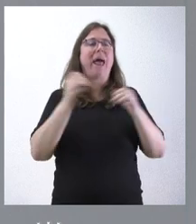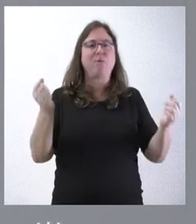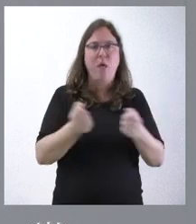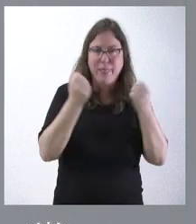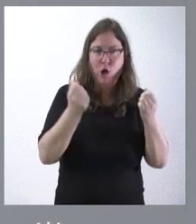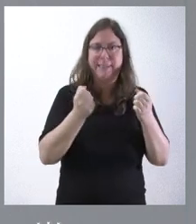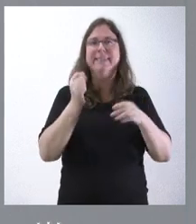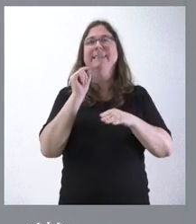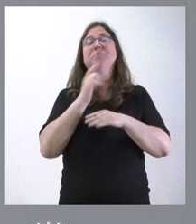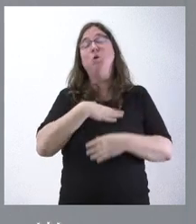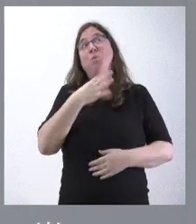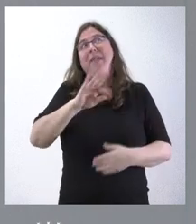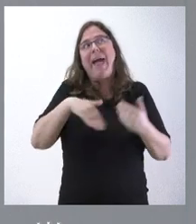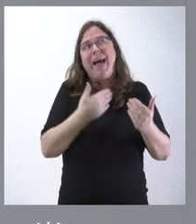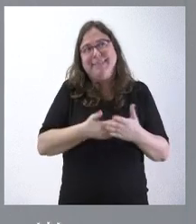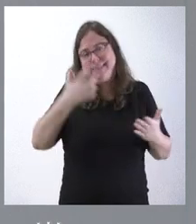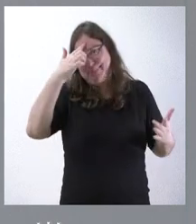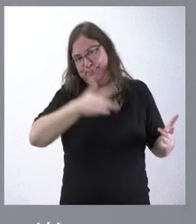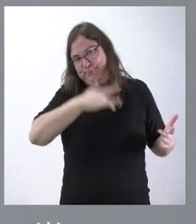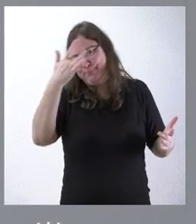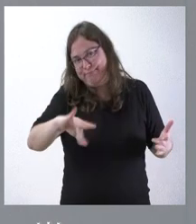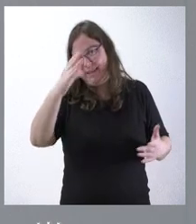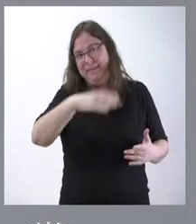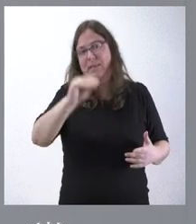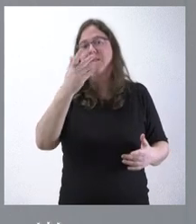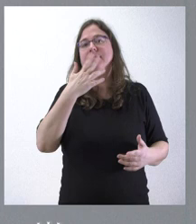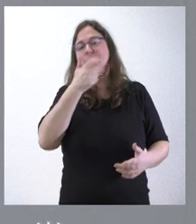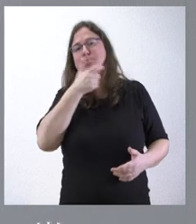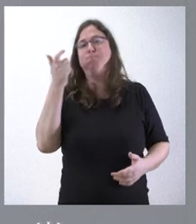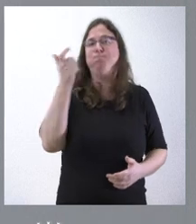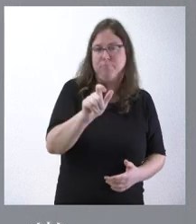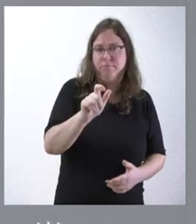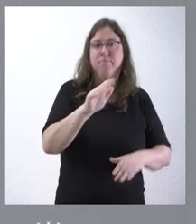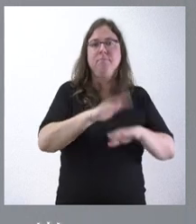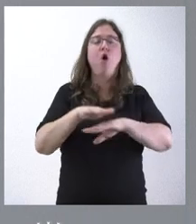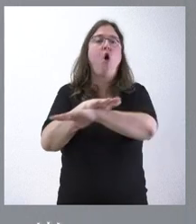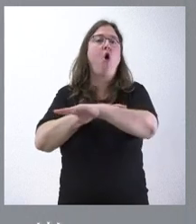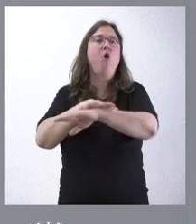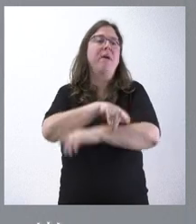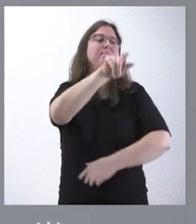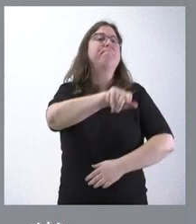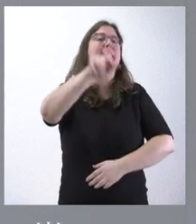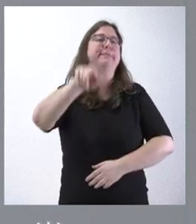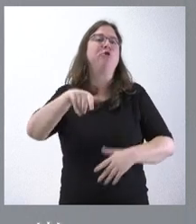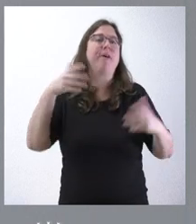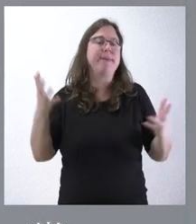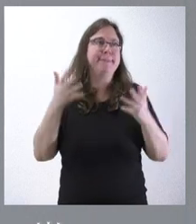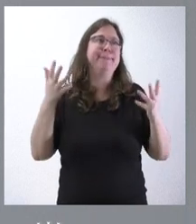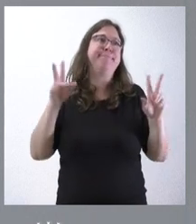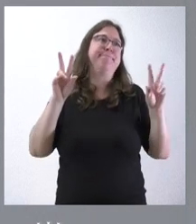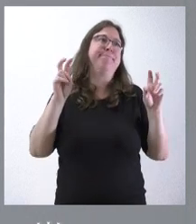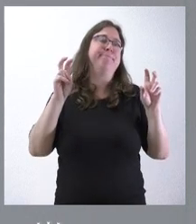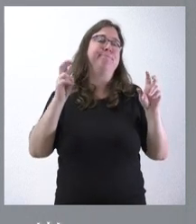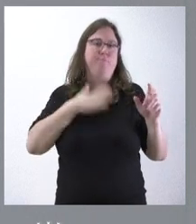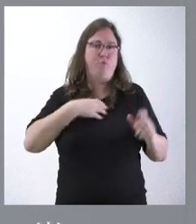entender Si me apuran aunque no compartir que se insulte por parte del gobierno a las personas que